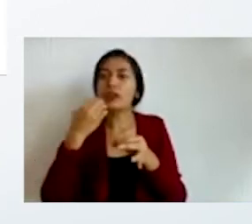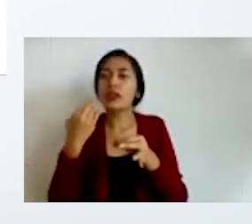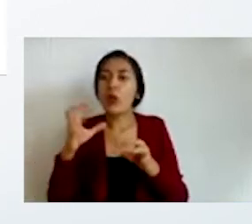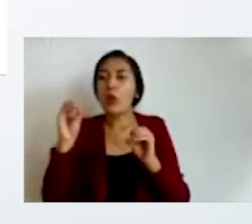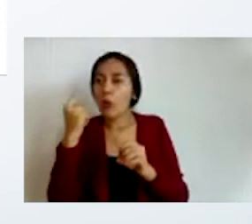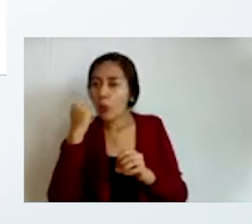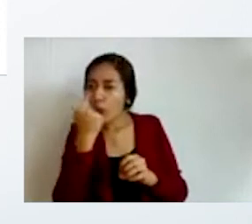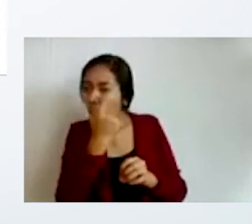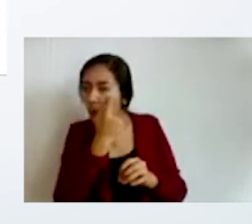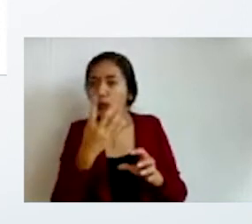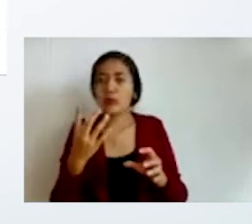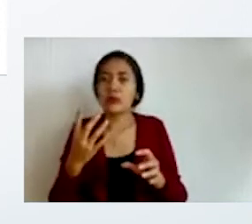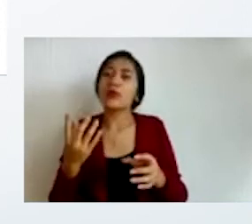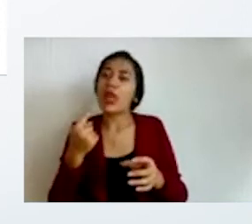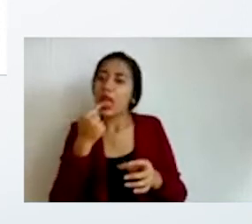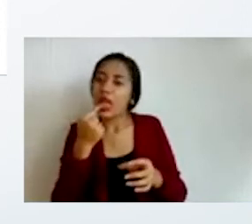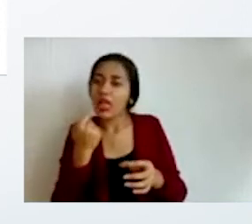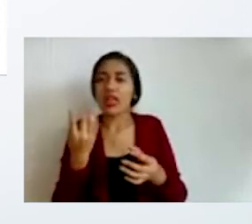epitelio húmedo, como el de la boca.